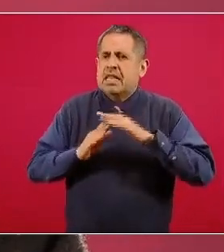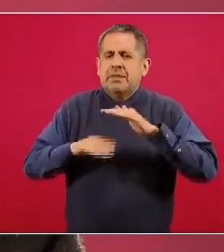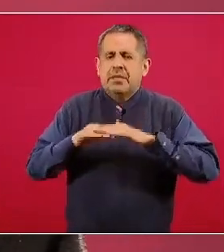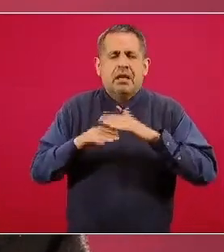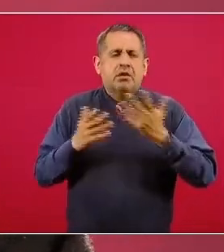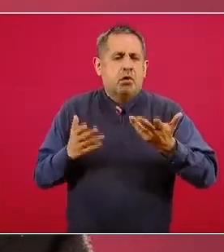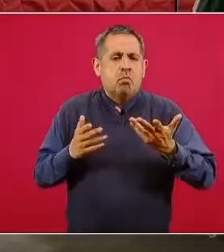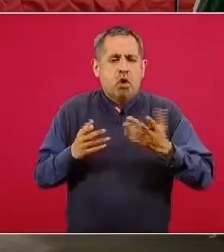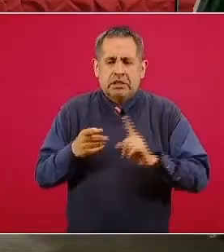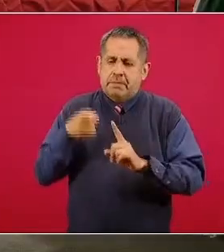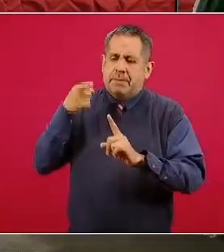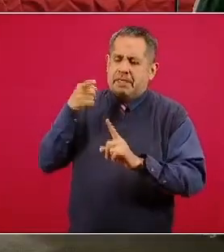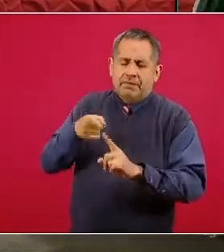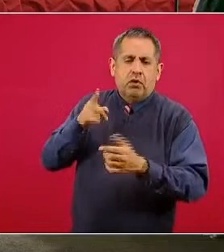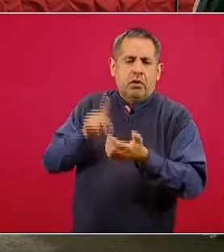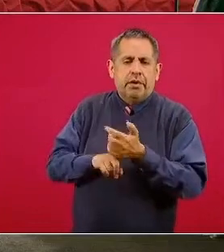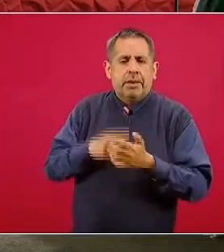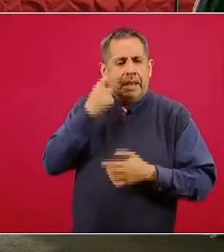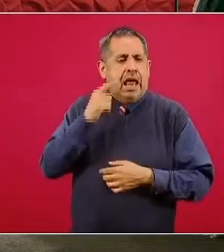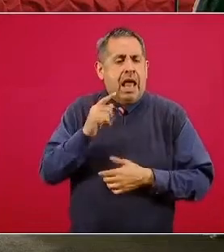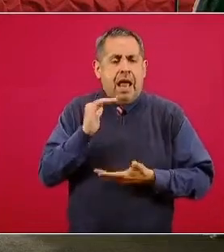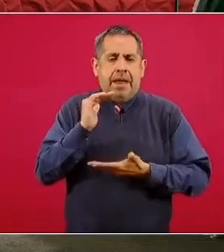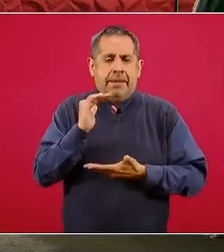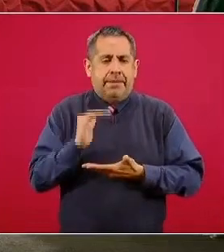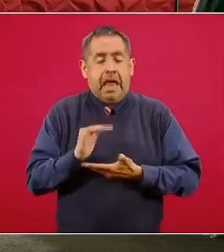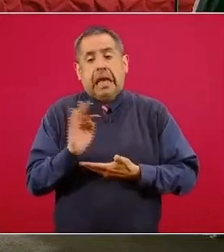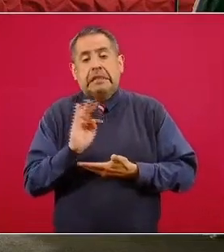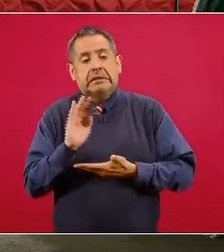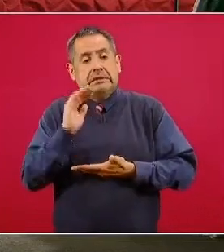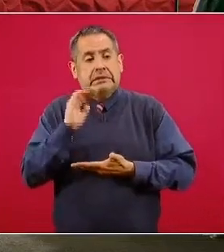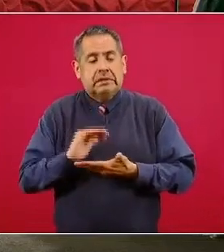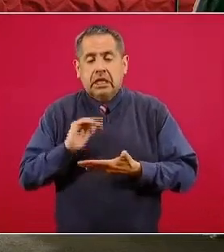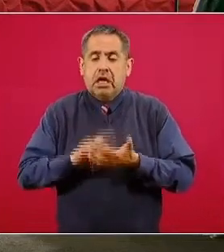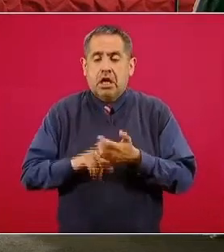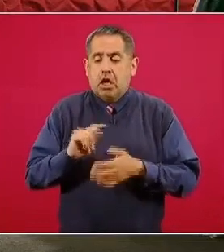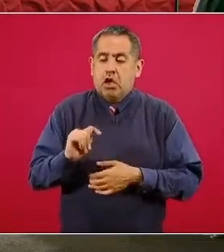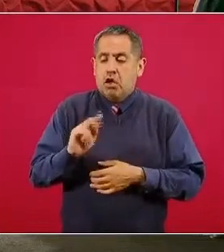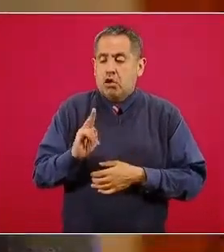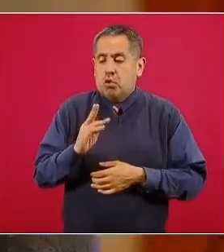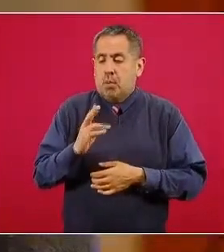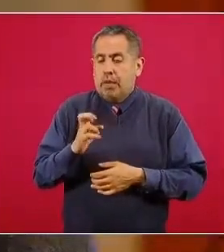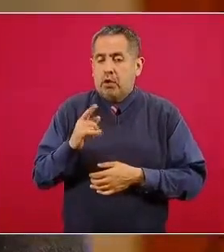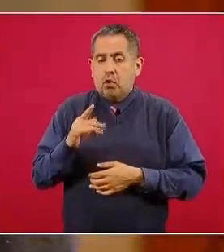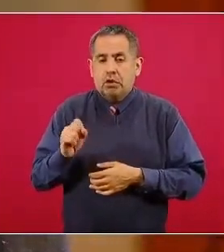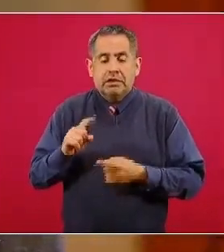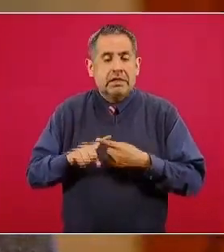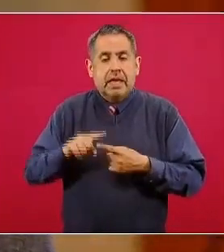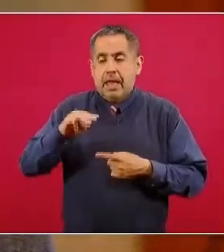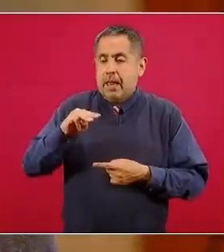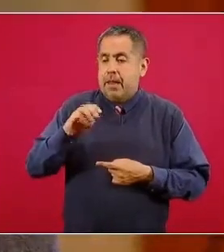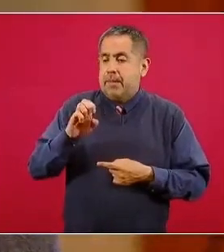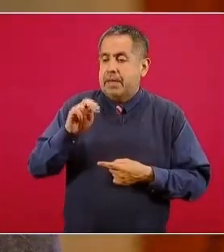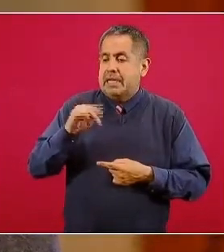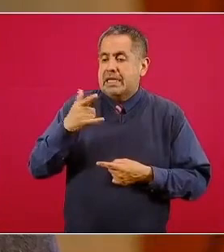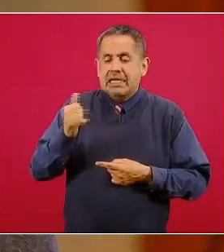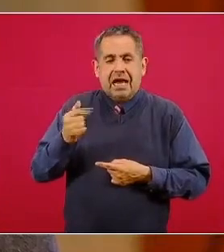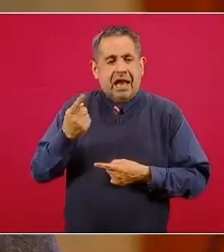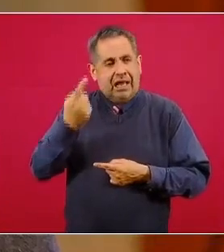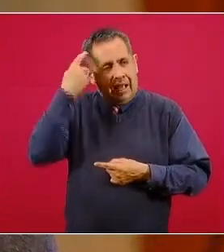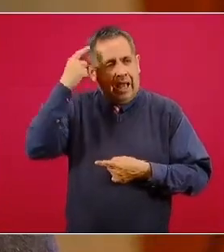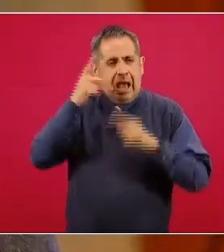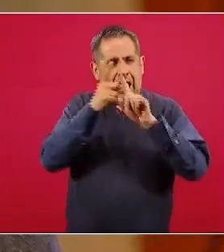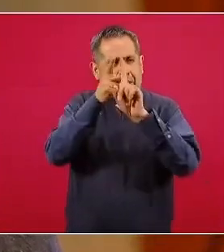para un propósito muy específico, que es disminuir la probabilidad de tuberculosis meningia, la tuberculosis en el sistema nervioso